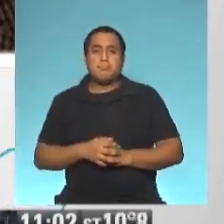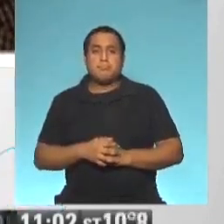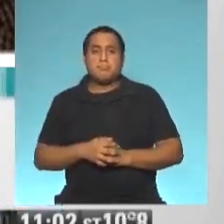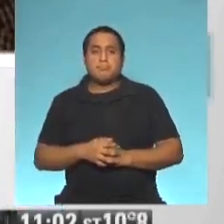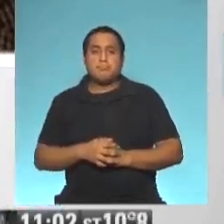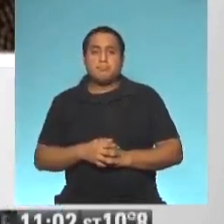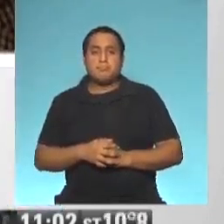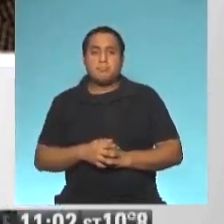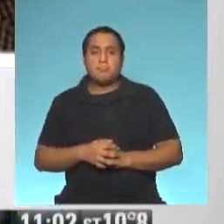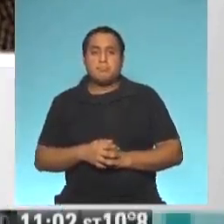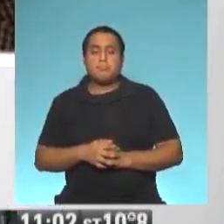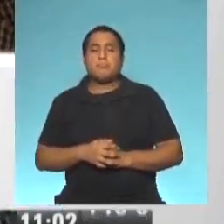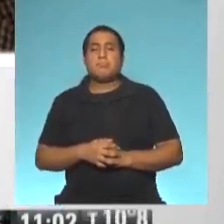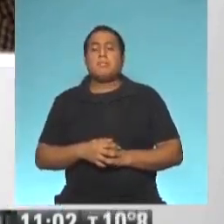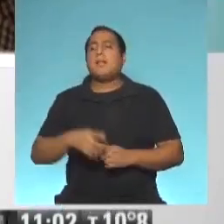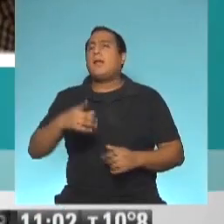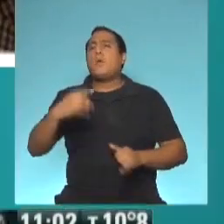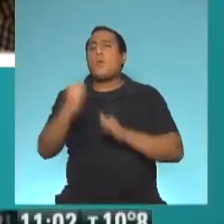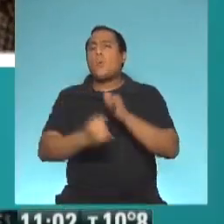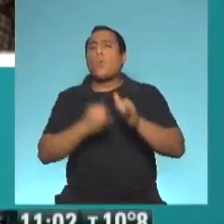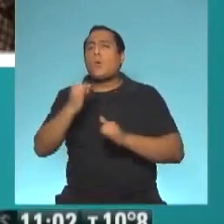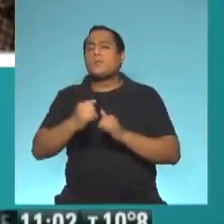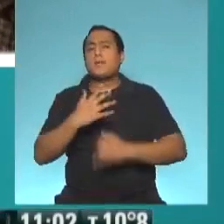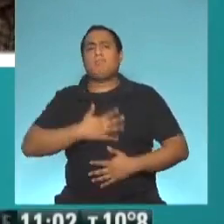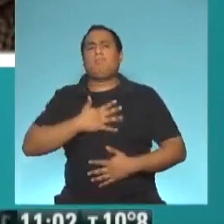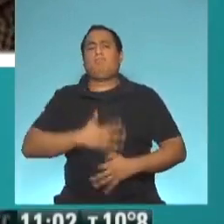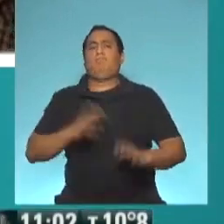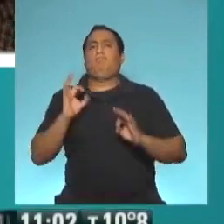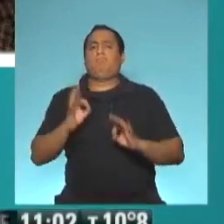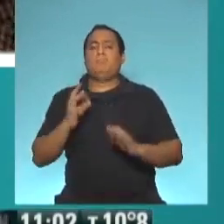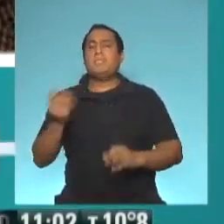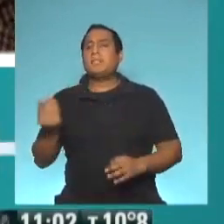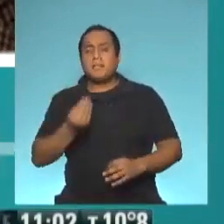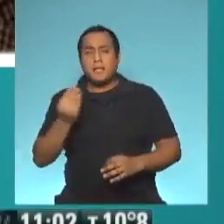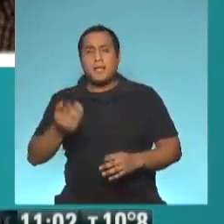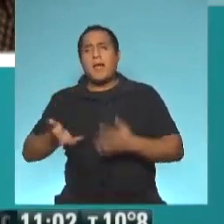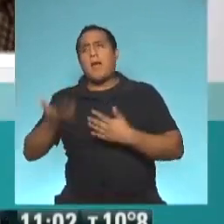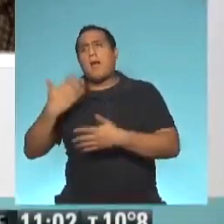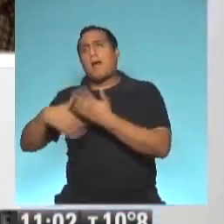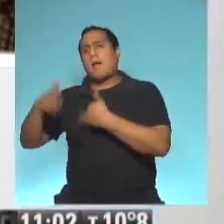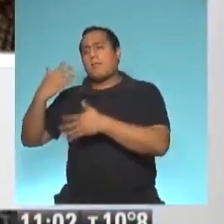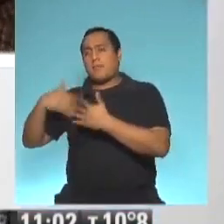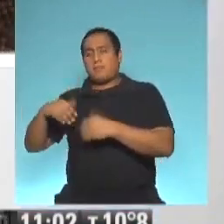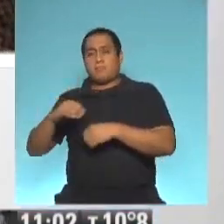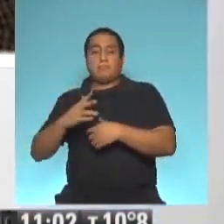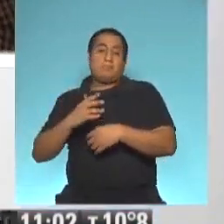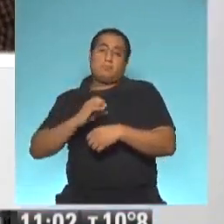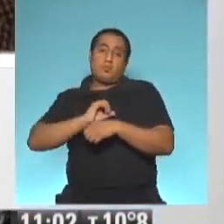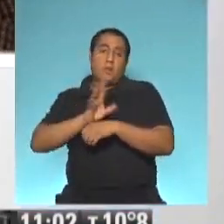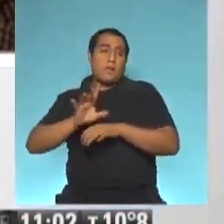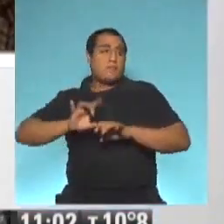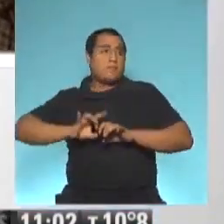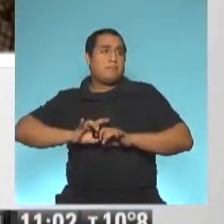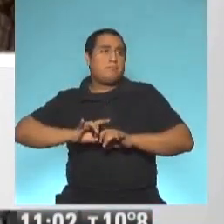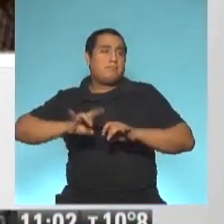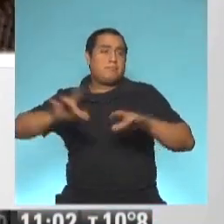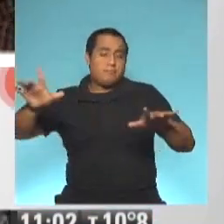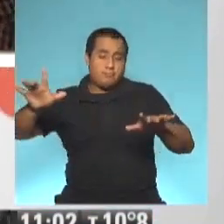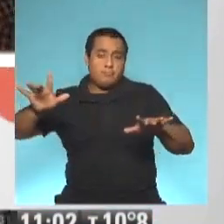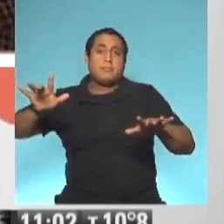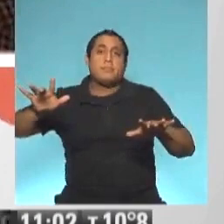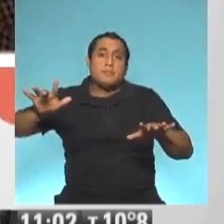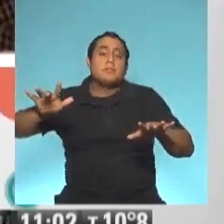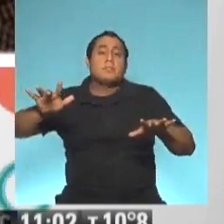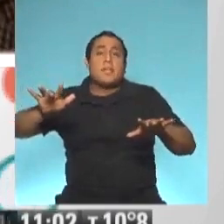satisfacción el hecho de que con el antecedente de que la pandemia afectó marcadamente